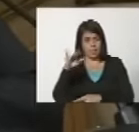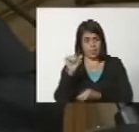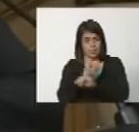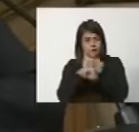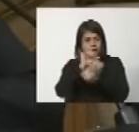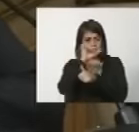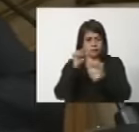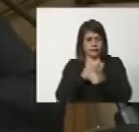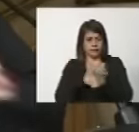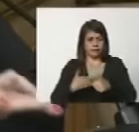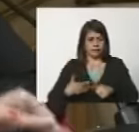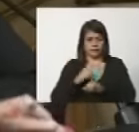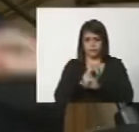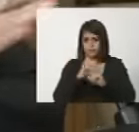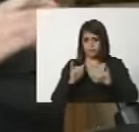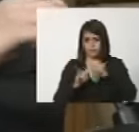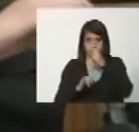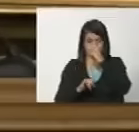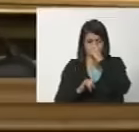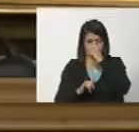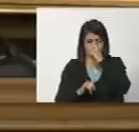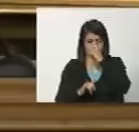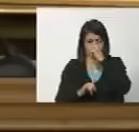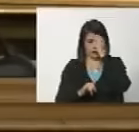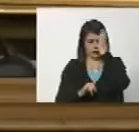ciudadano vicepresidente.